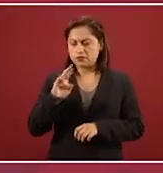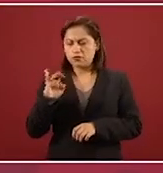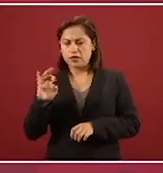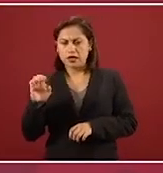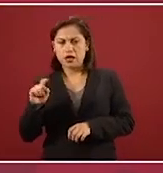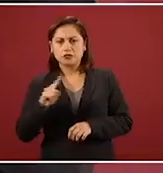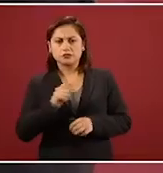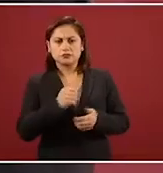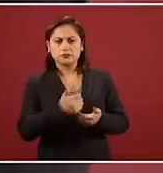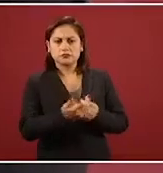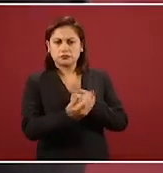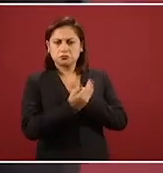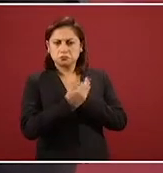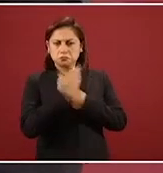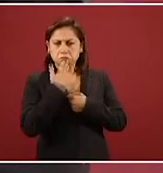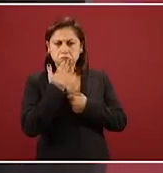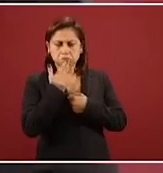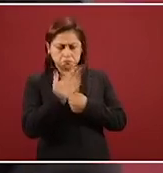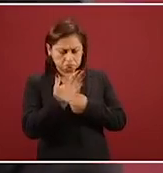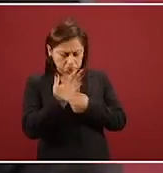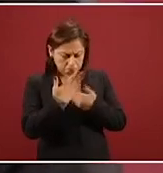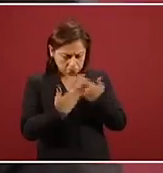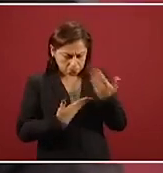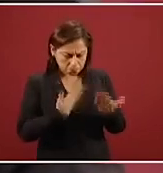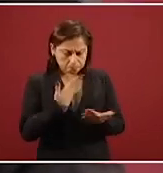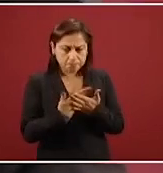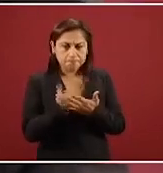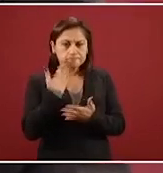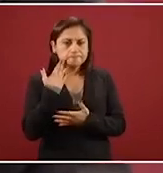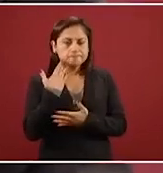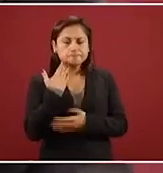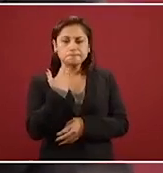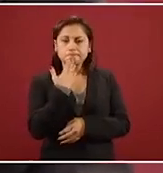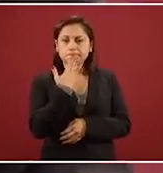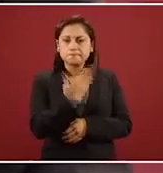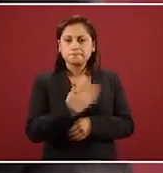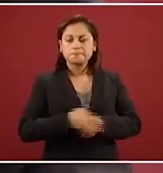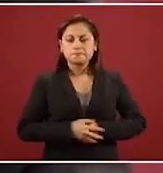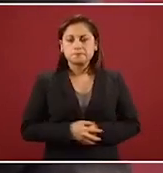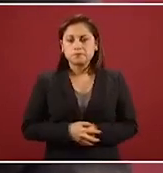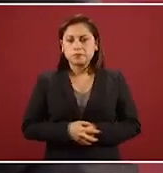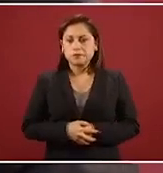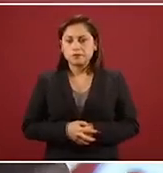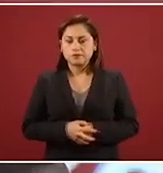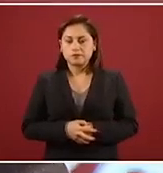de manera muy especial hemos